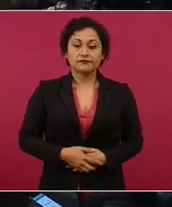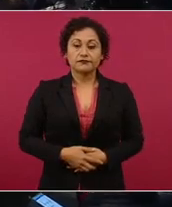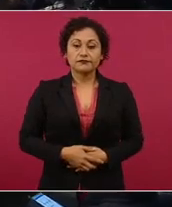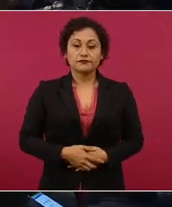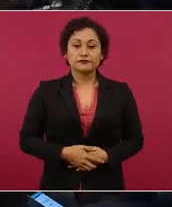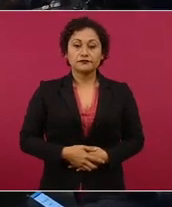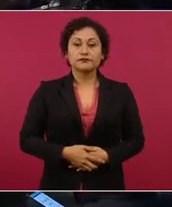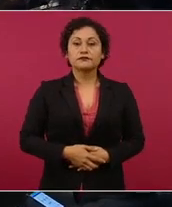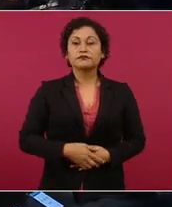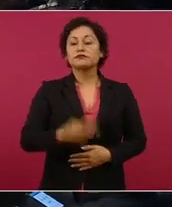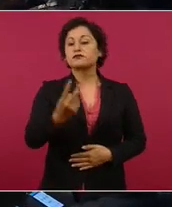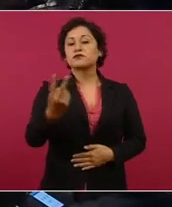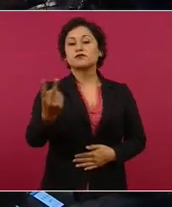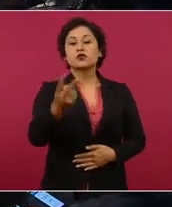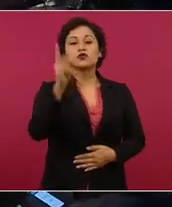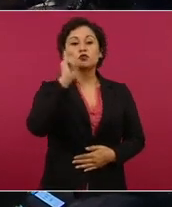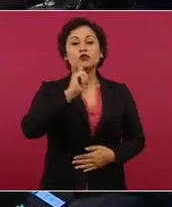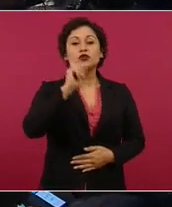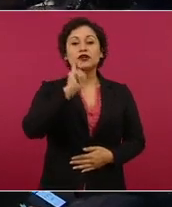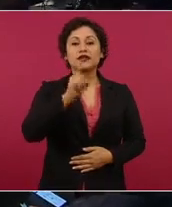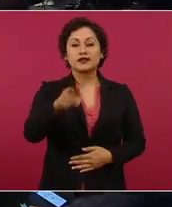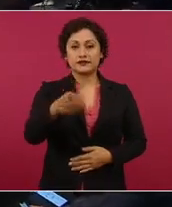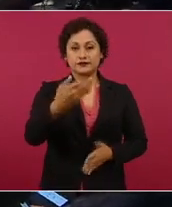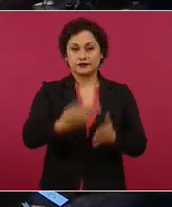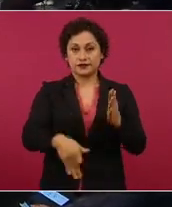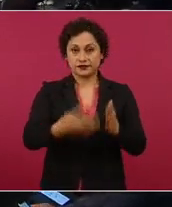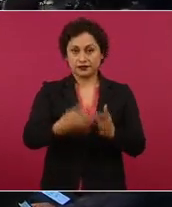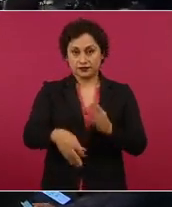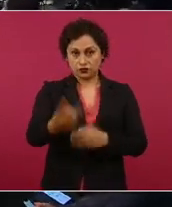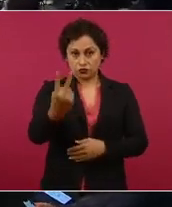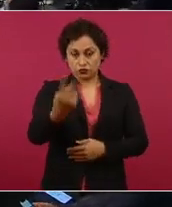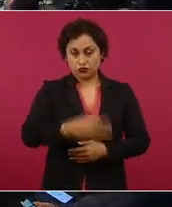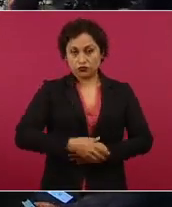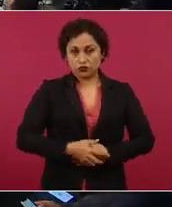Las compañeras que quedaron, las dos.